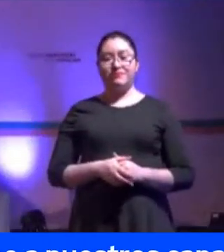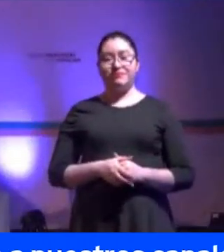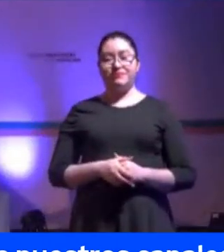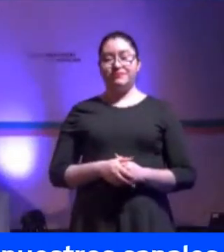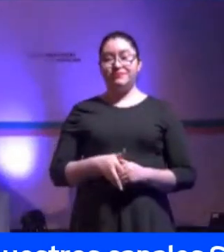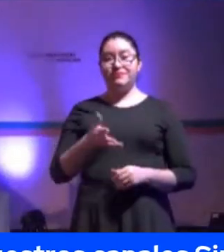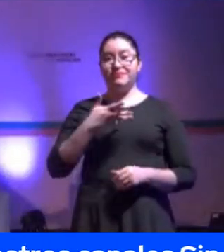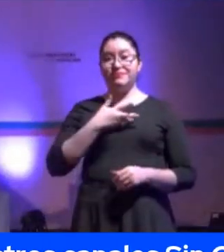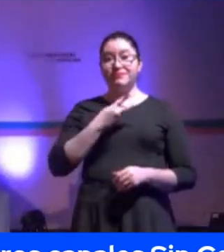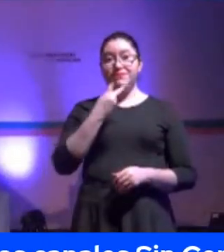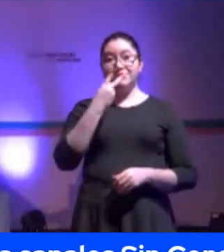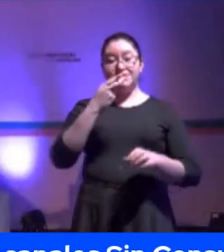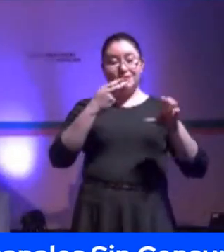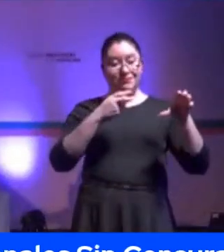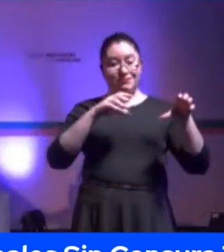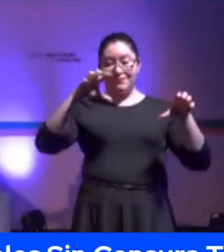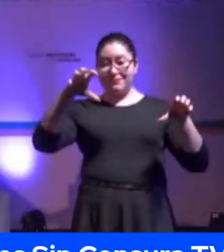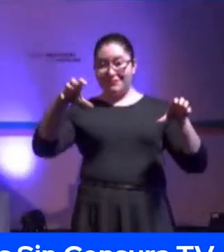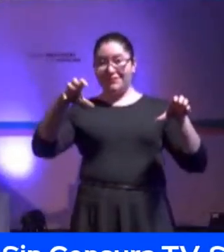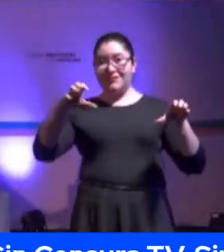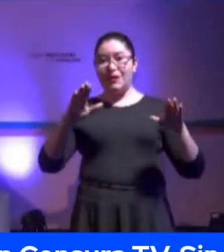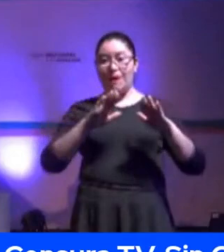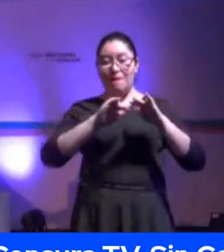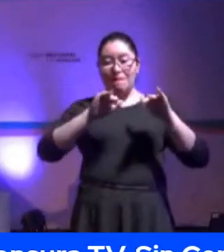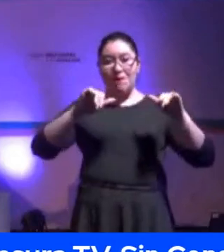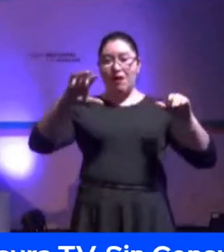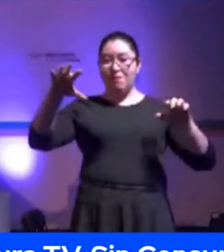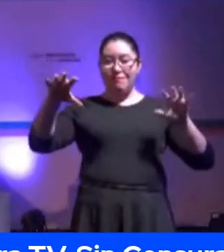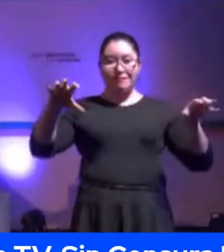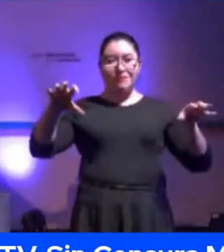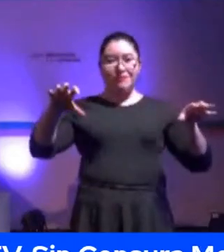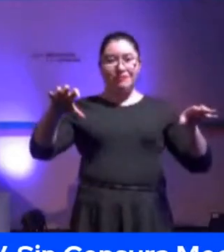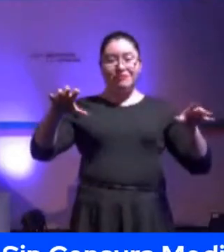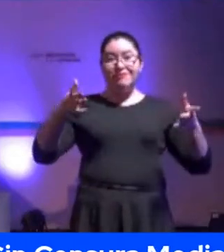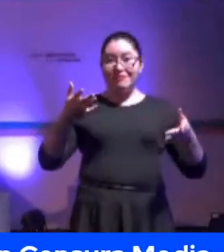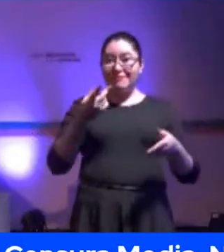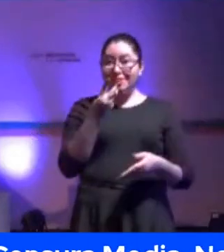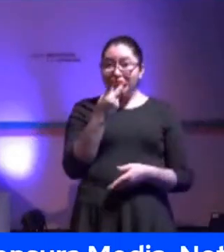Tenemos dos golfos, o sea, por si nos sobraba uno, ¿no?